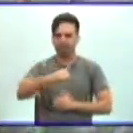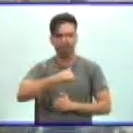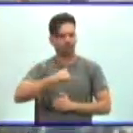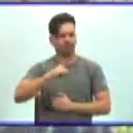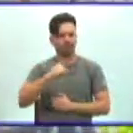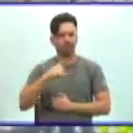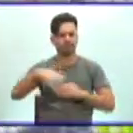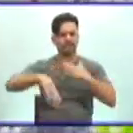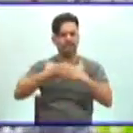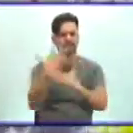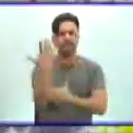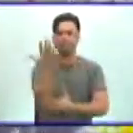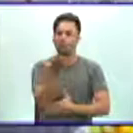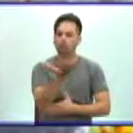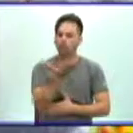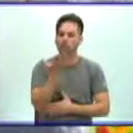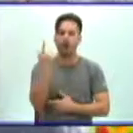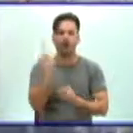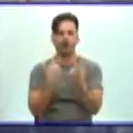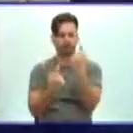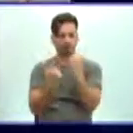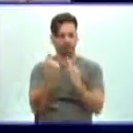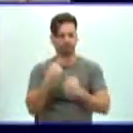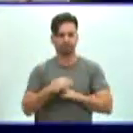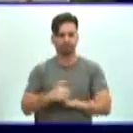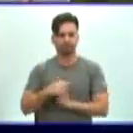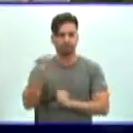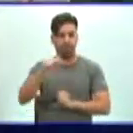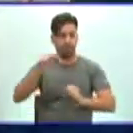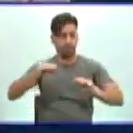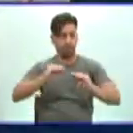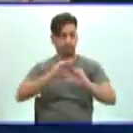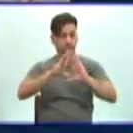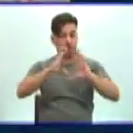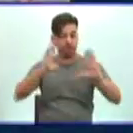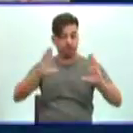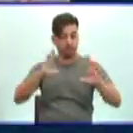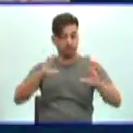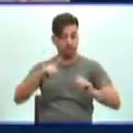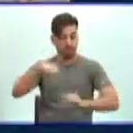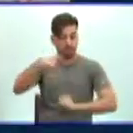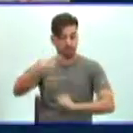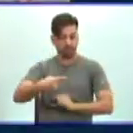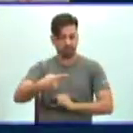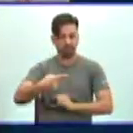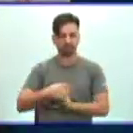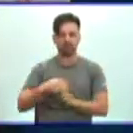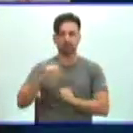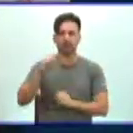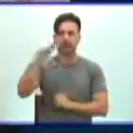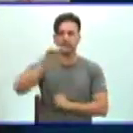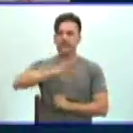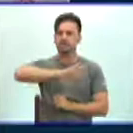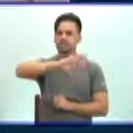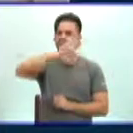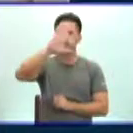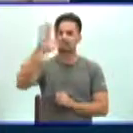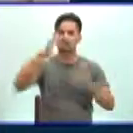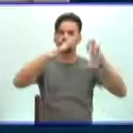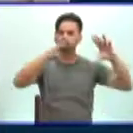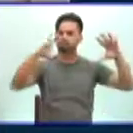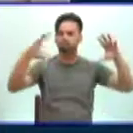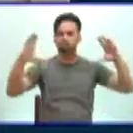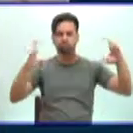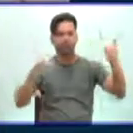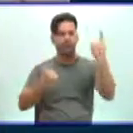algún chubasco, alguna lluvia. Por lo tanto, por la mañana se pronostica que tendremos cielos parcialmente nublados con